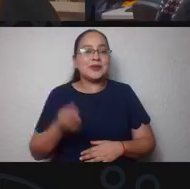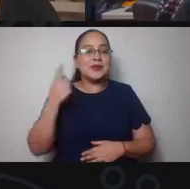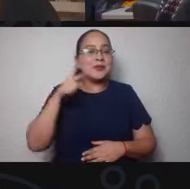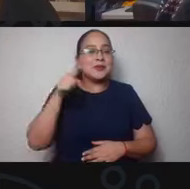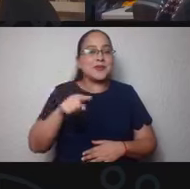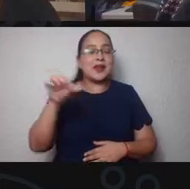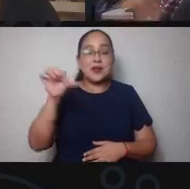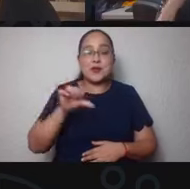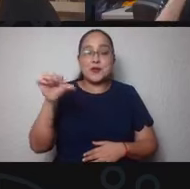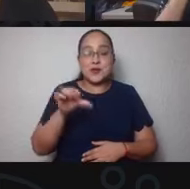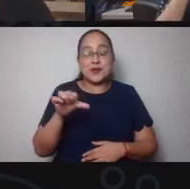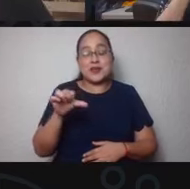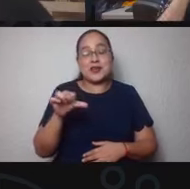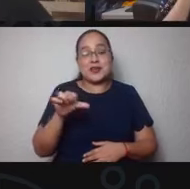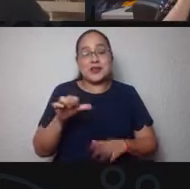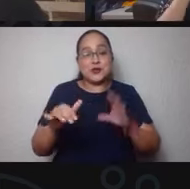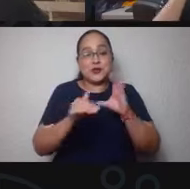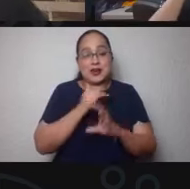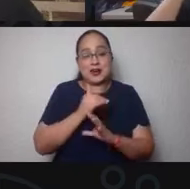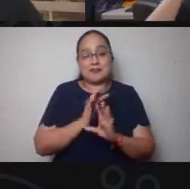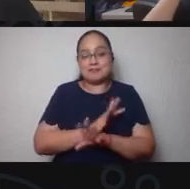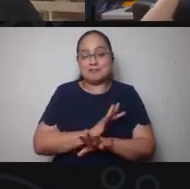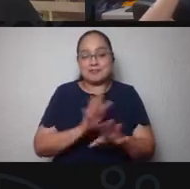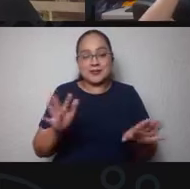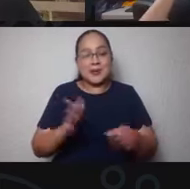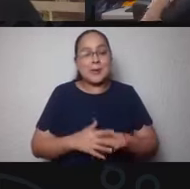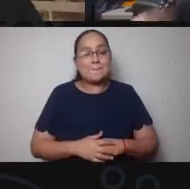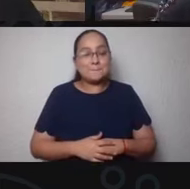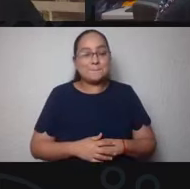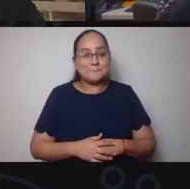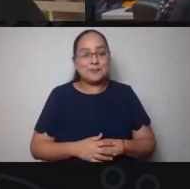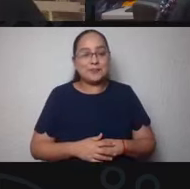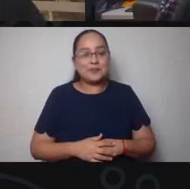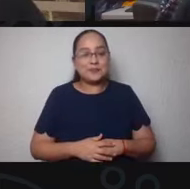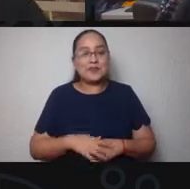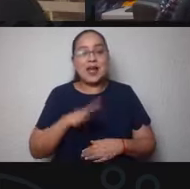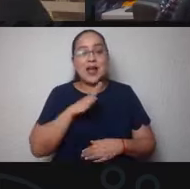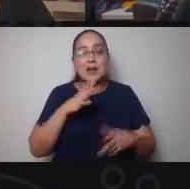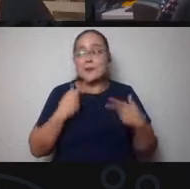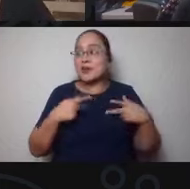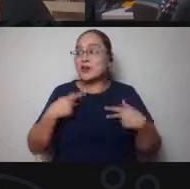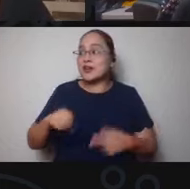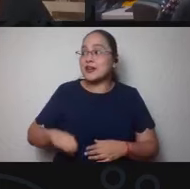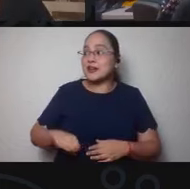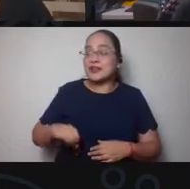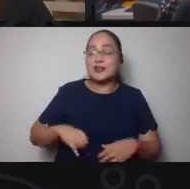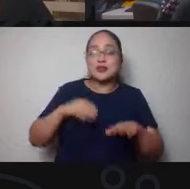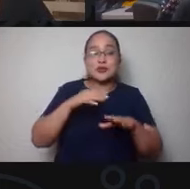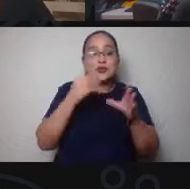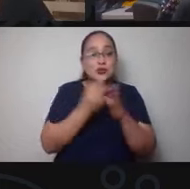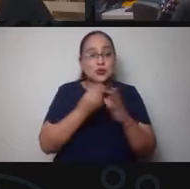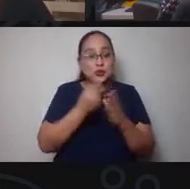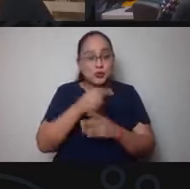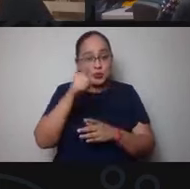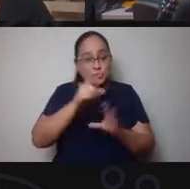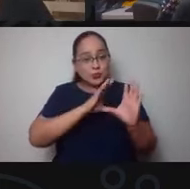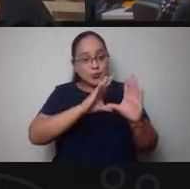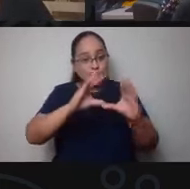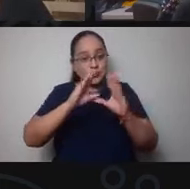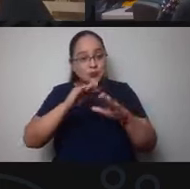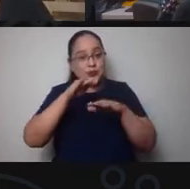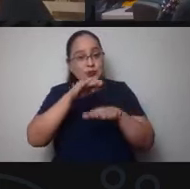un correo, pero ya la voz de ya. Están muy interesadas muchas personas en el curso que van a implementar